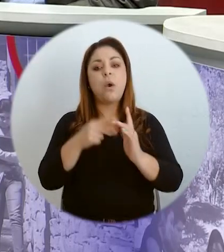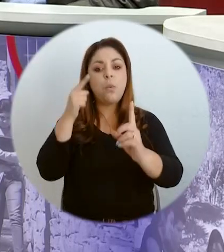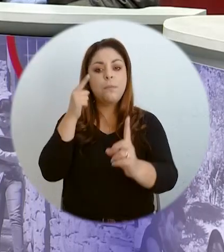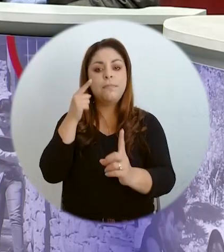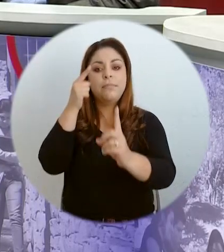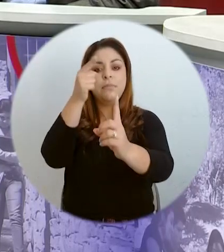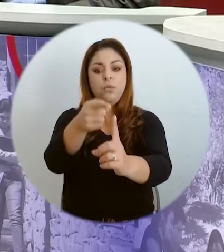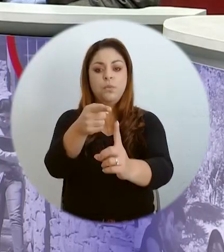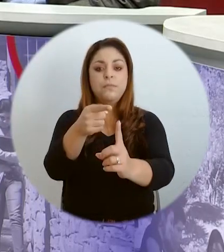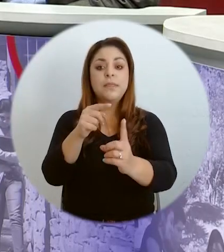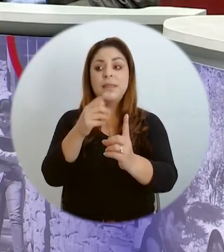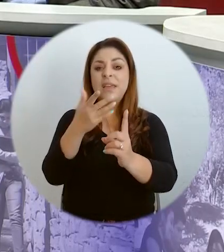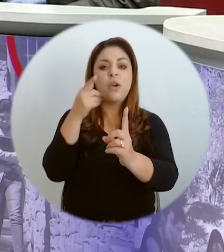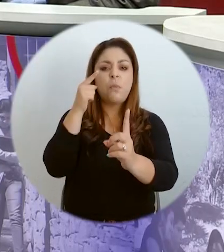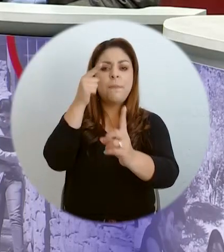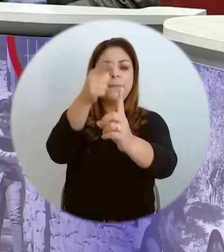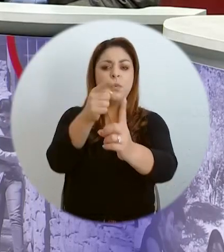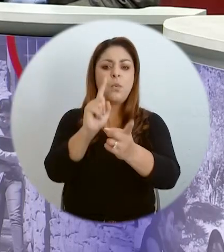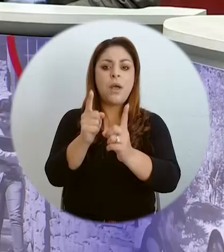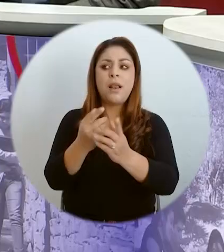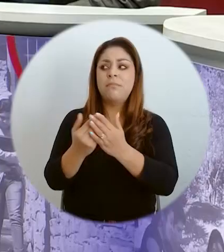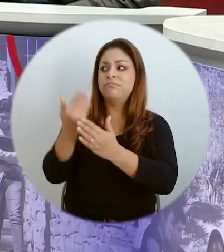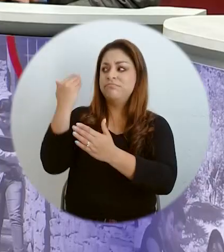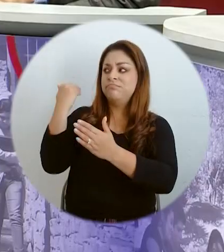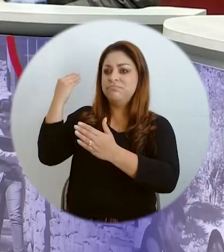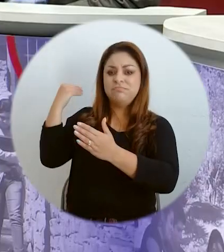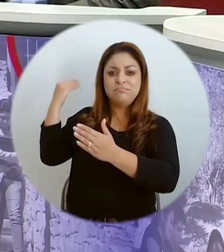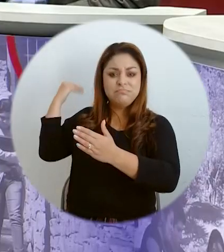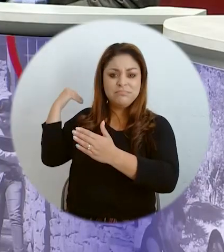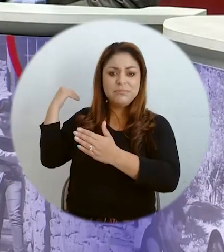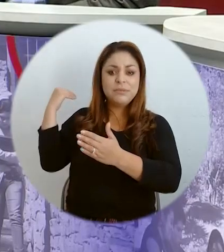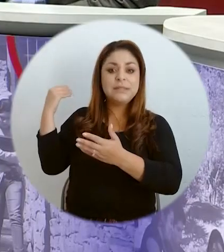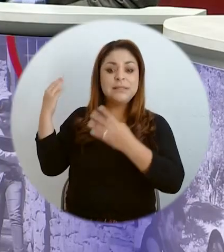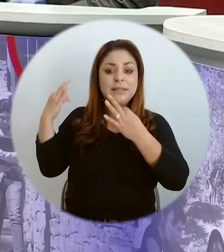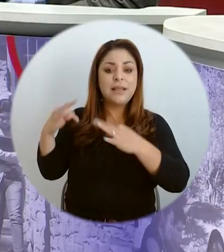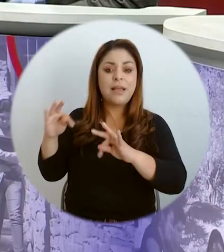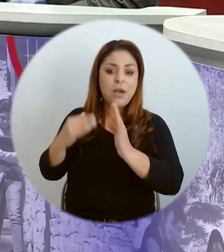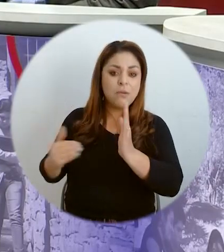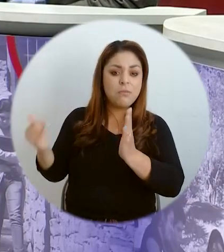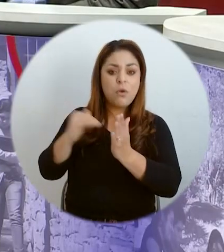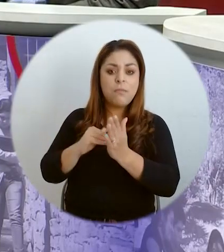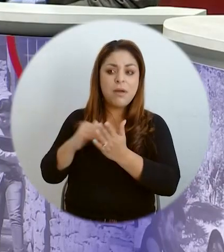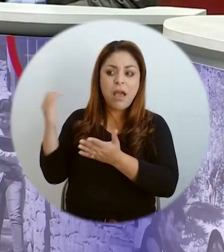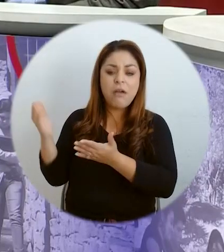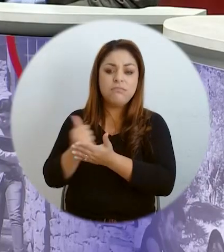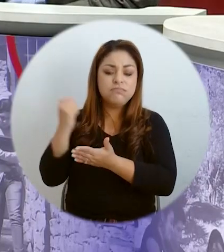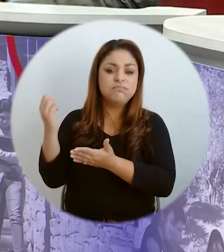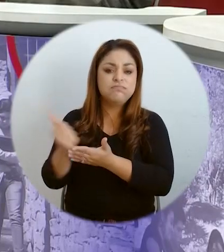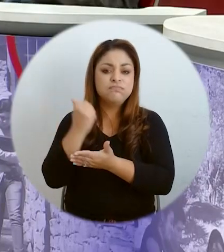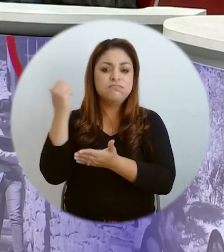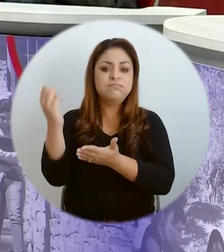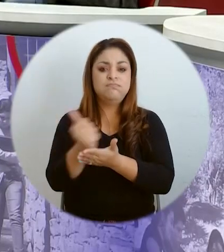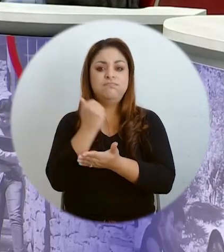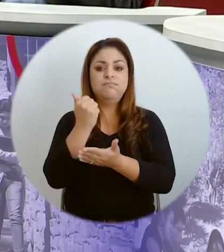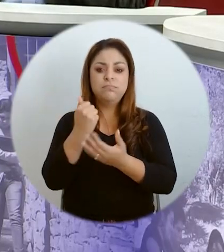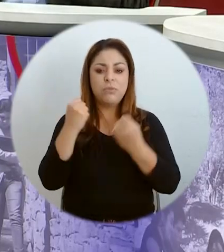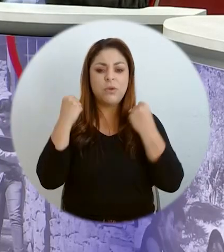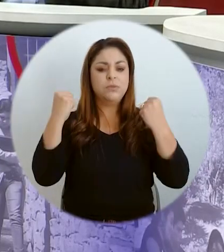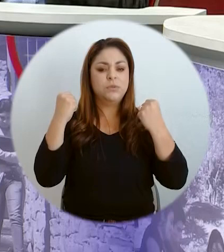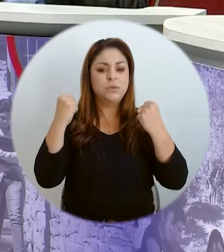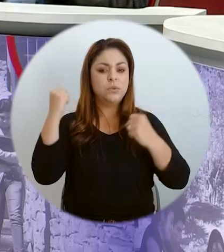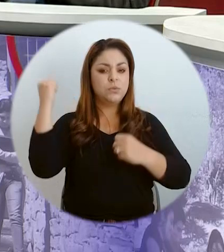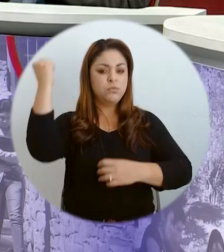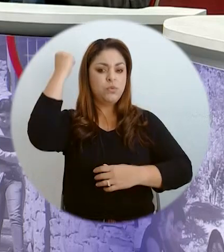Retrotraer algunas de esas conquistas y volver a un estado de cosas anterior, como decía Argentina, que supuestamente